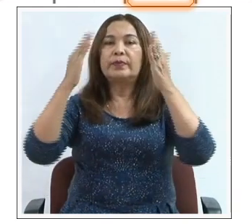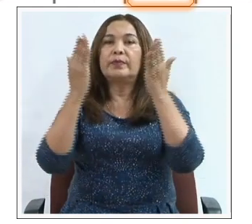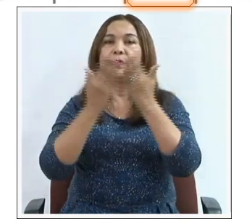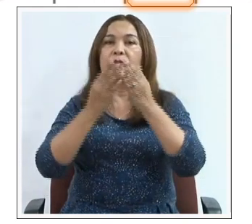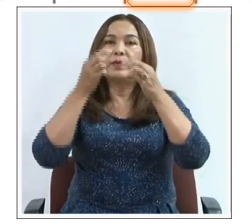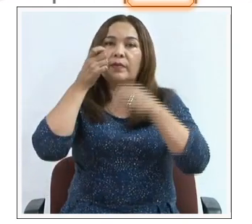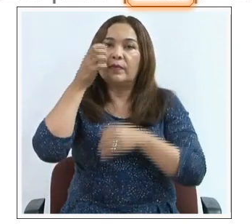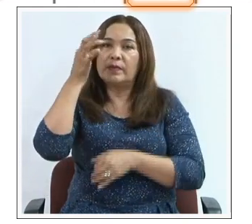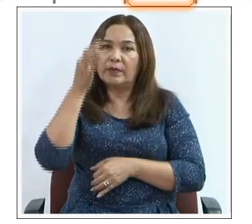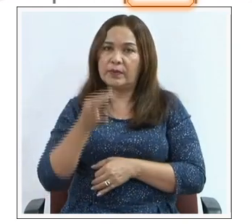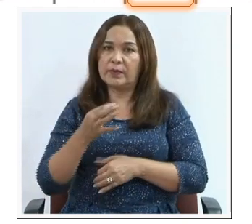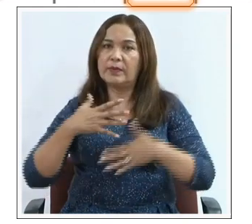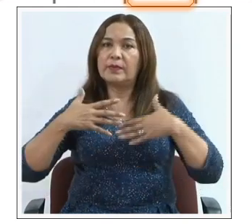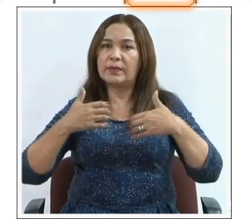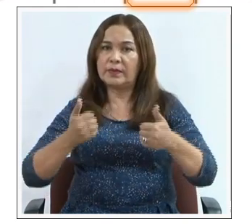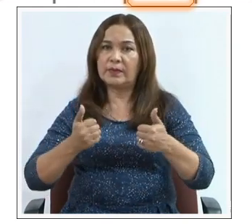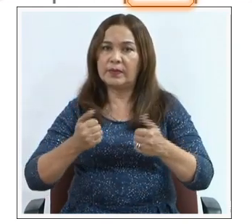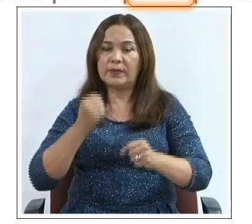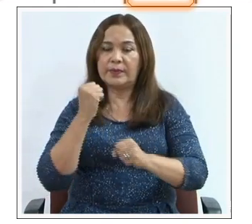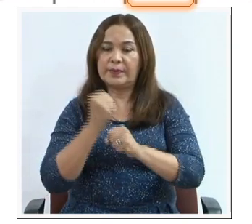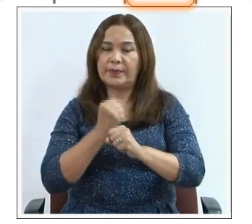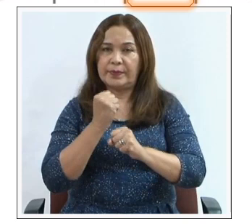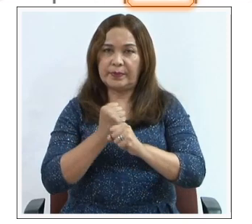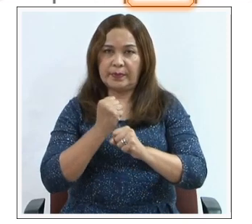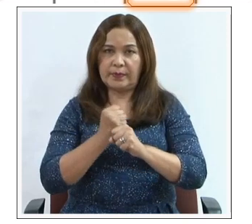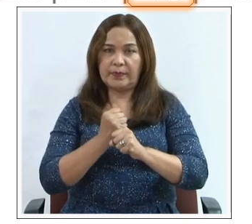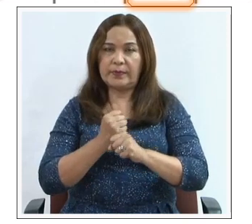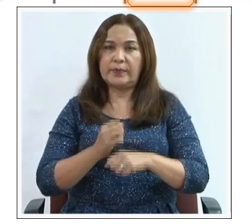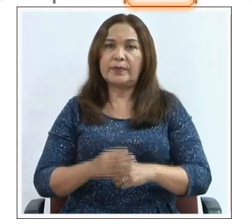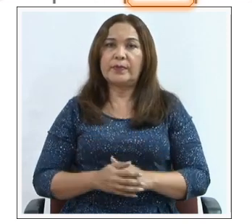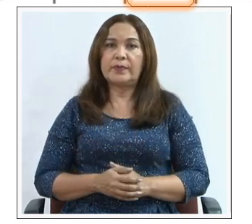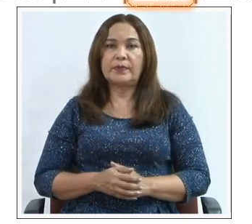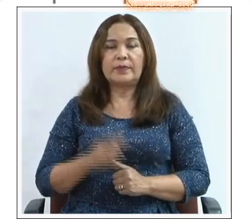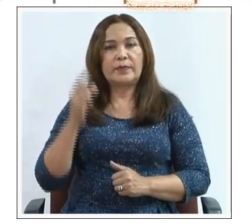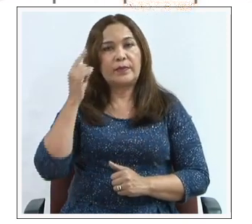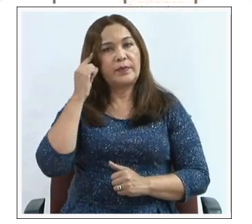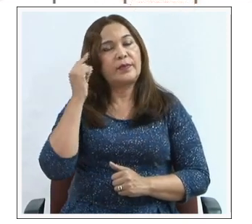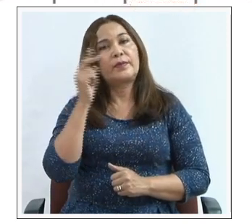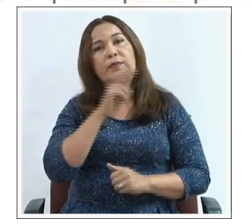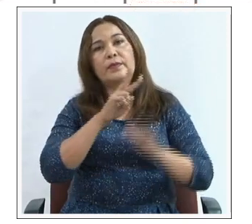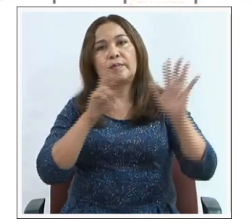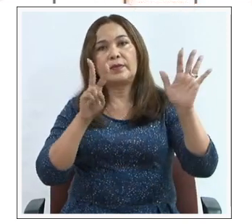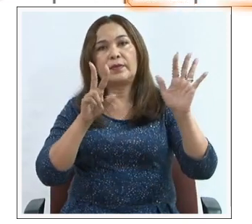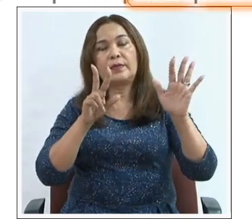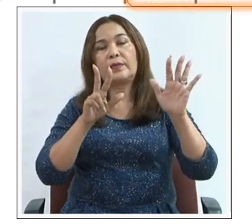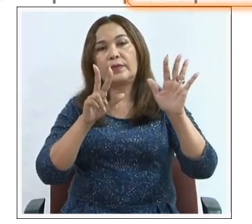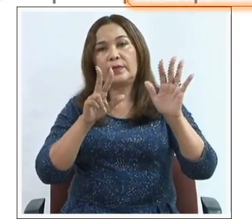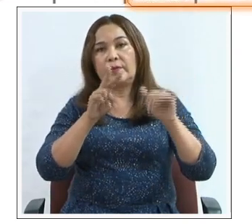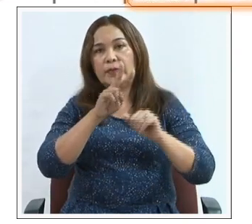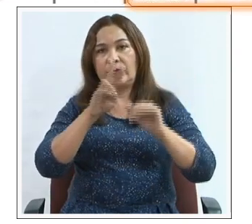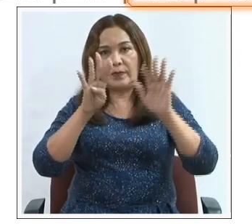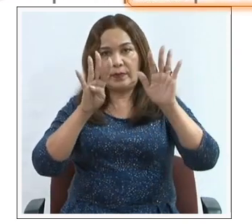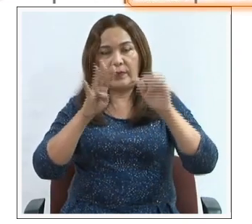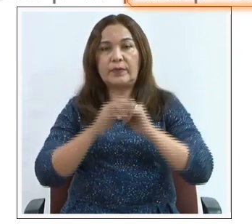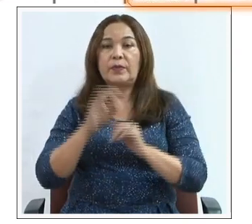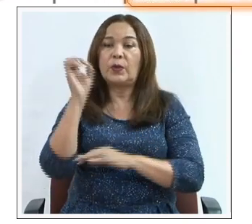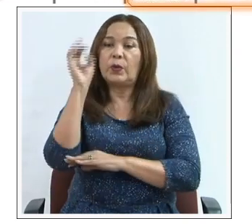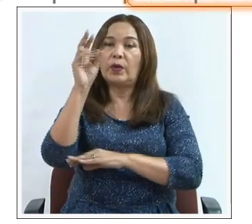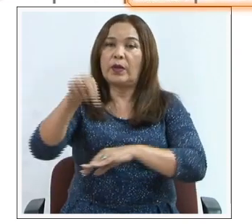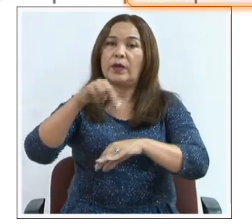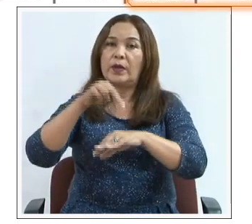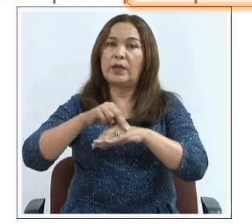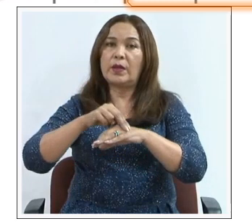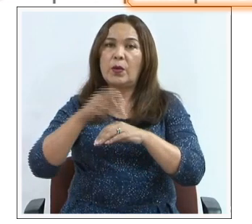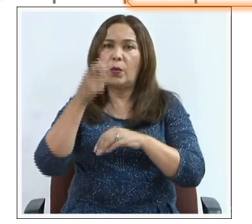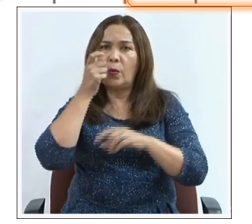la seguridad y la salud en el trabajo día 28 y 29 congreso nacional